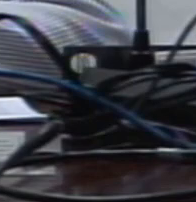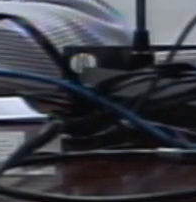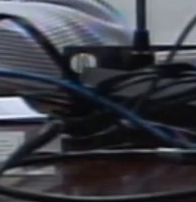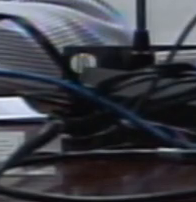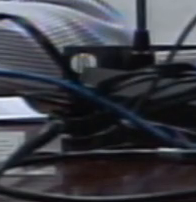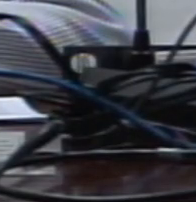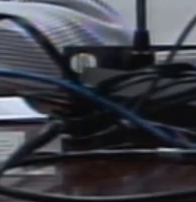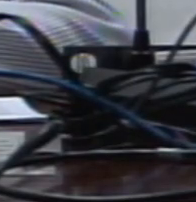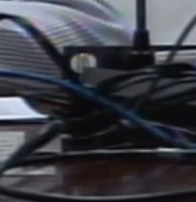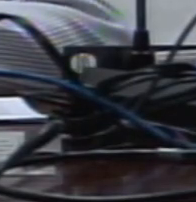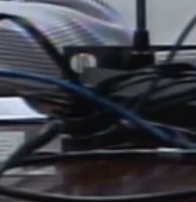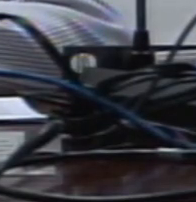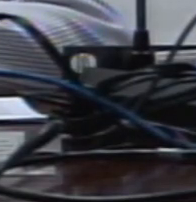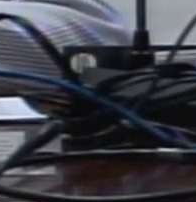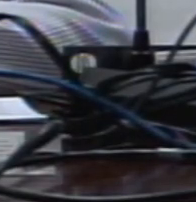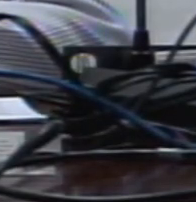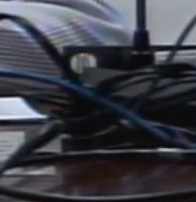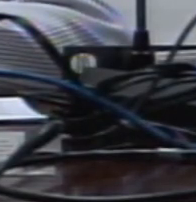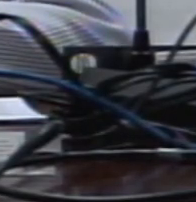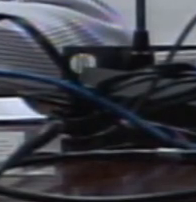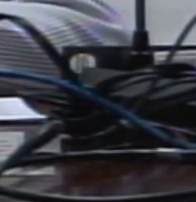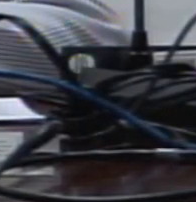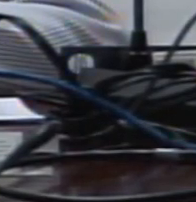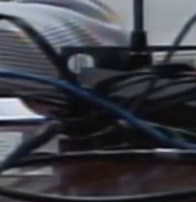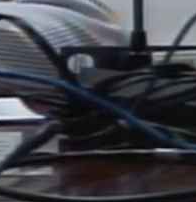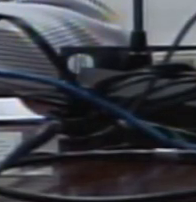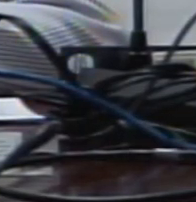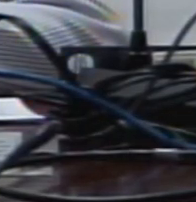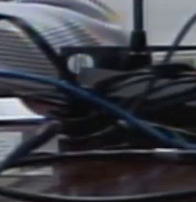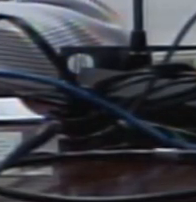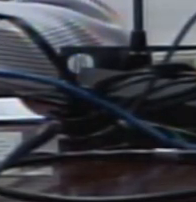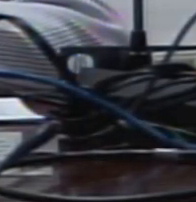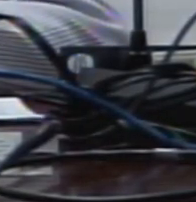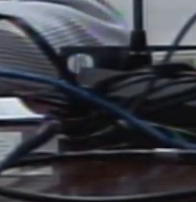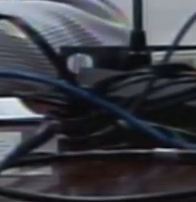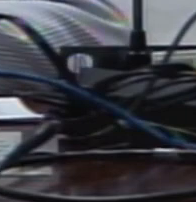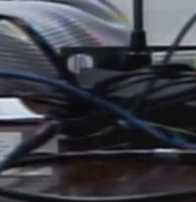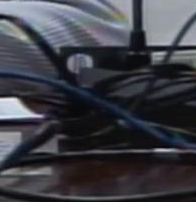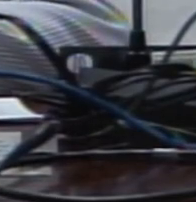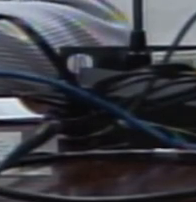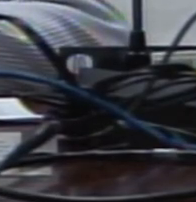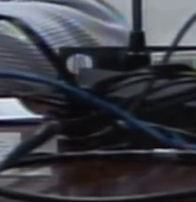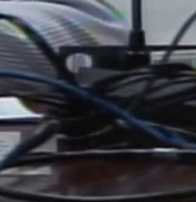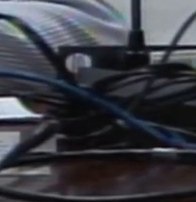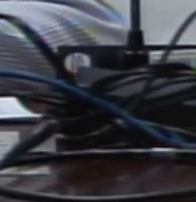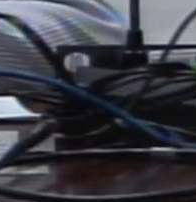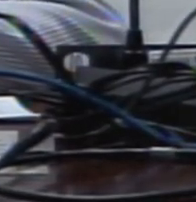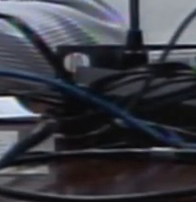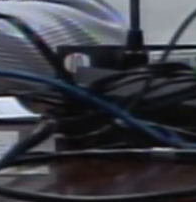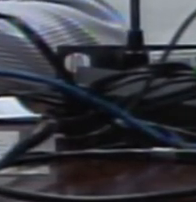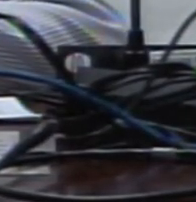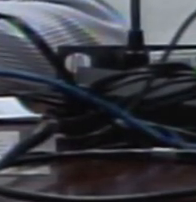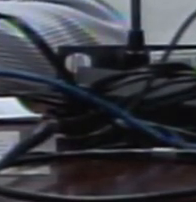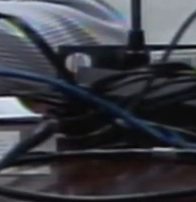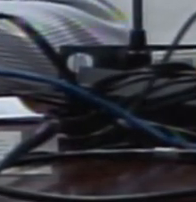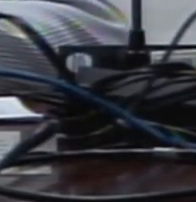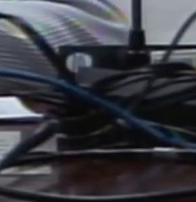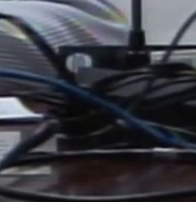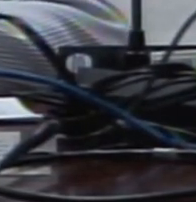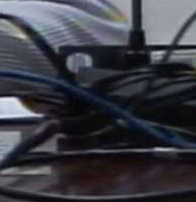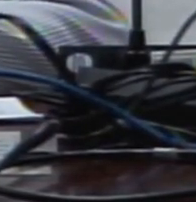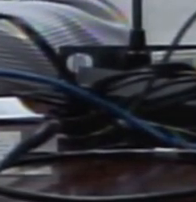legislación, lo cual no es cierto. Y hemos trabajado todos nosotros en diferentes comisiones y sabemos que en diferentes momentos se